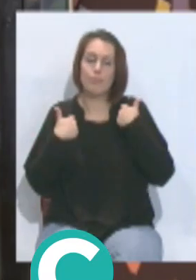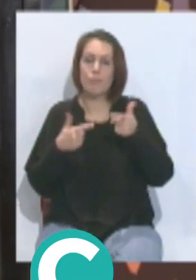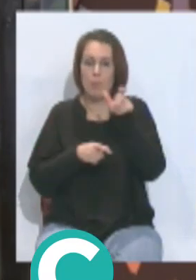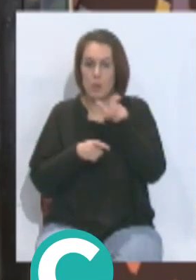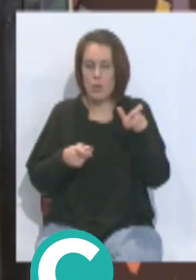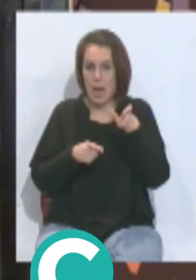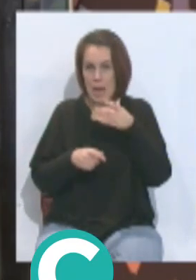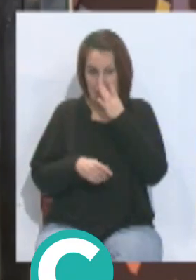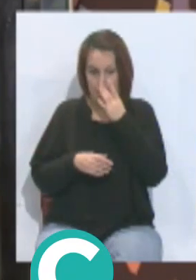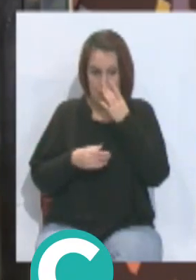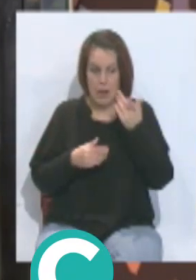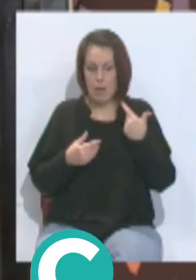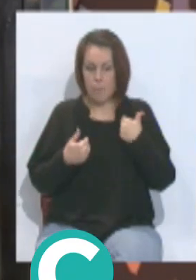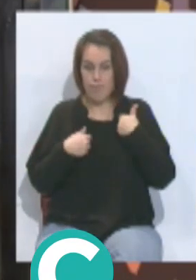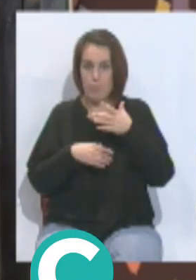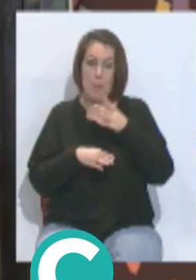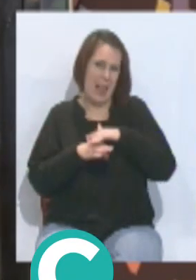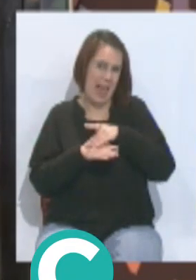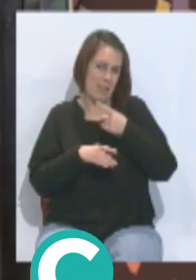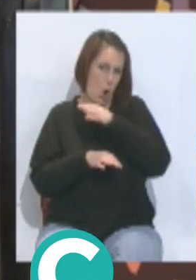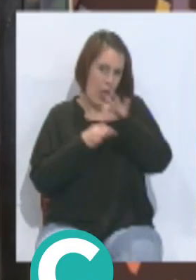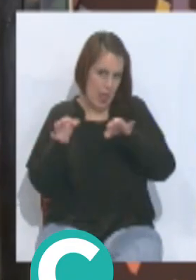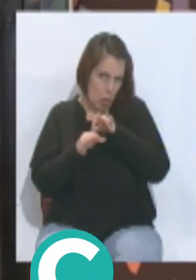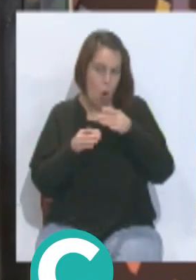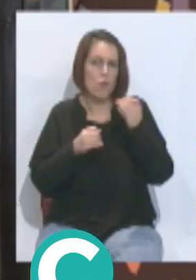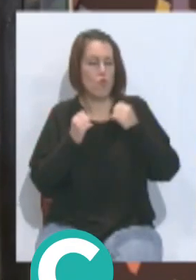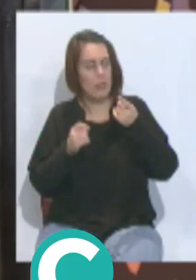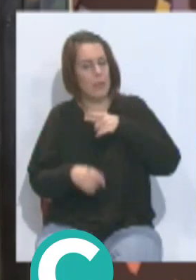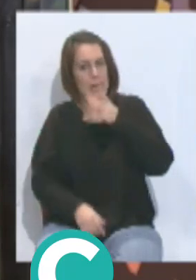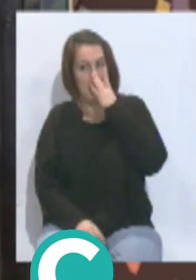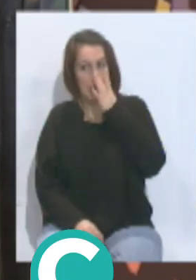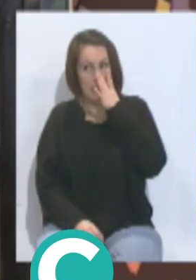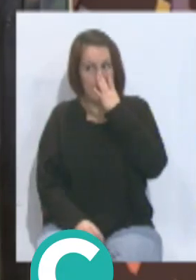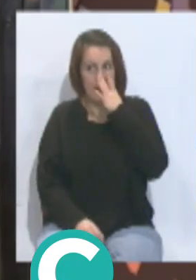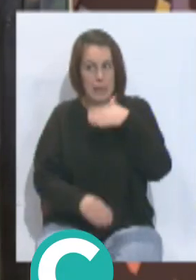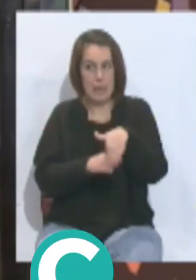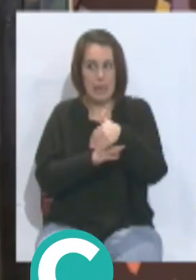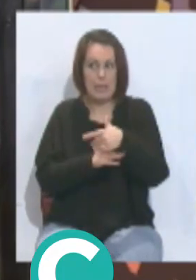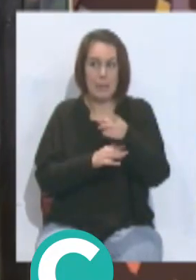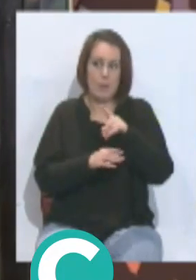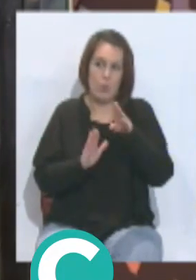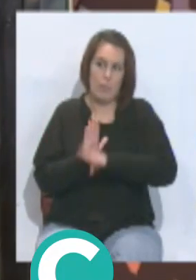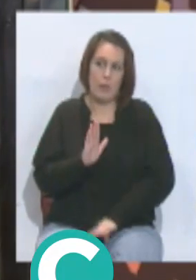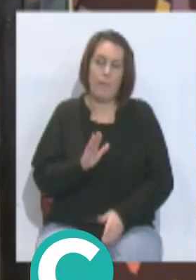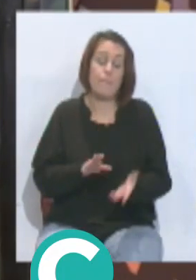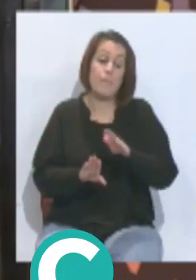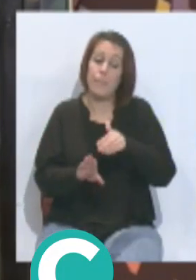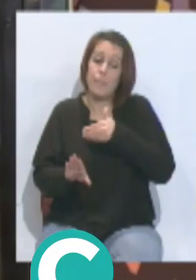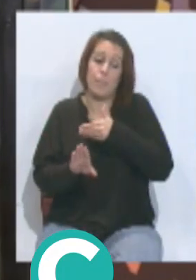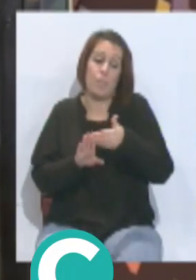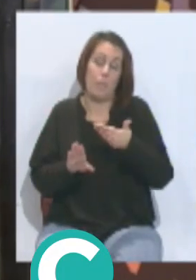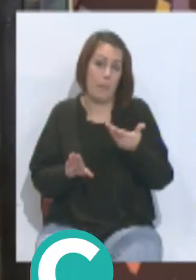el carnaval para tenerlas en cuenta para la organización, tanto del concurso como del carnaval en la calle y la programación. Hasta